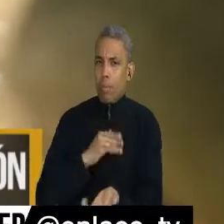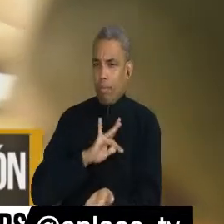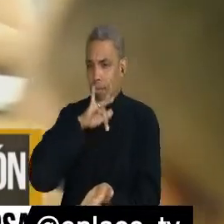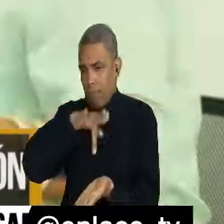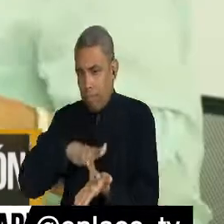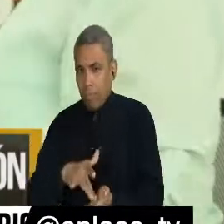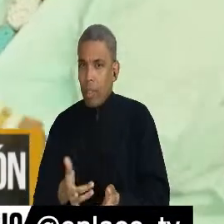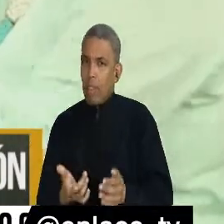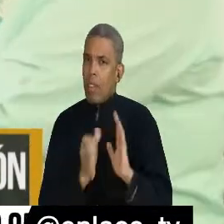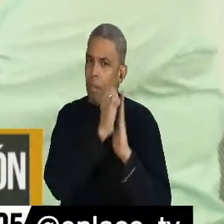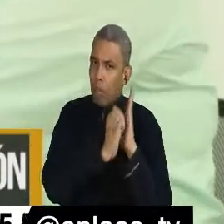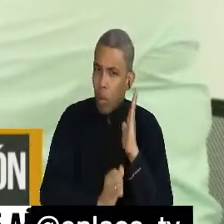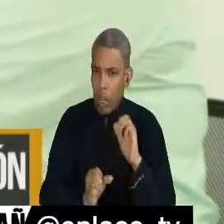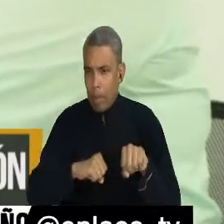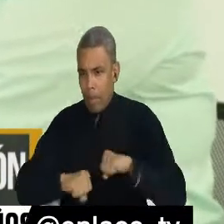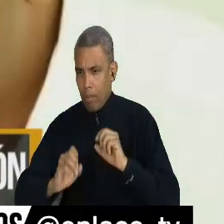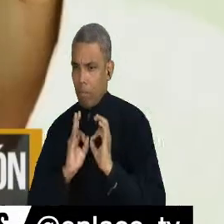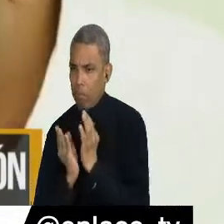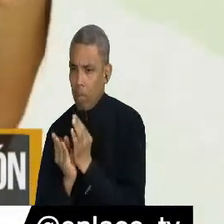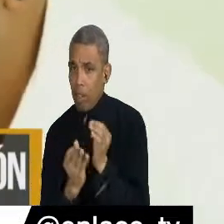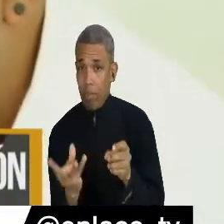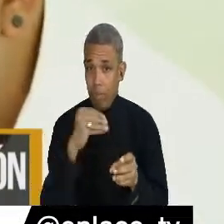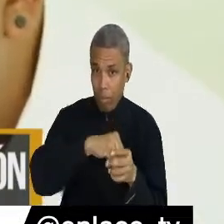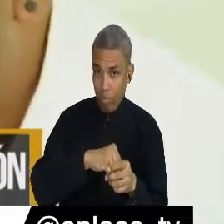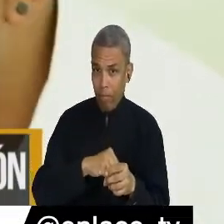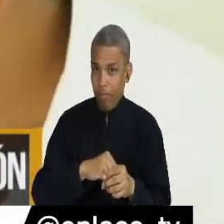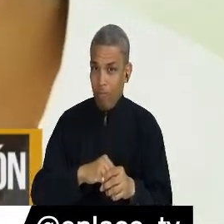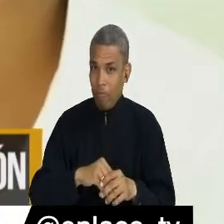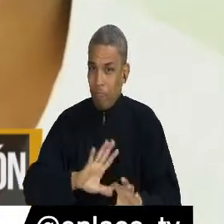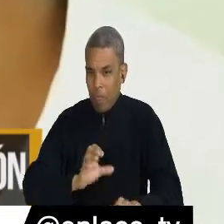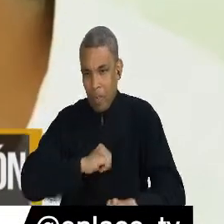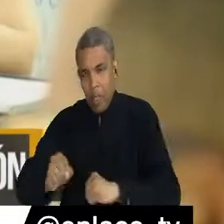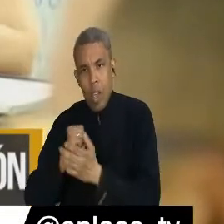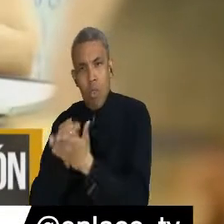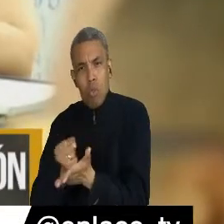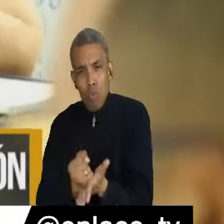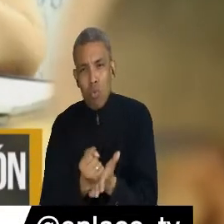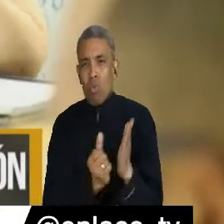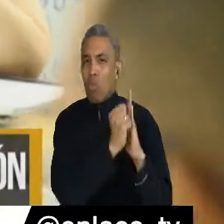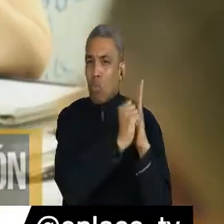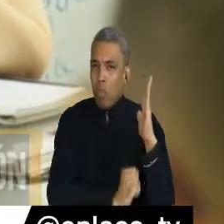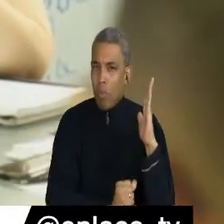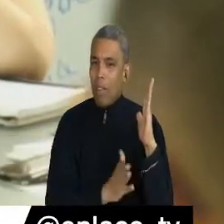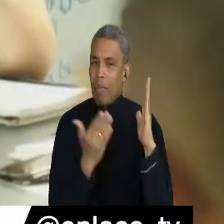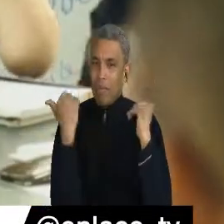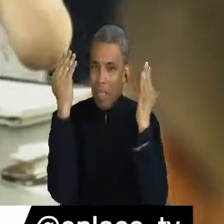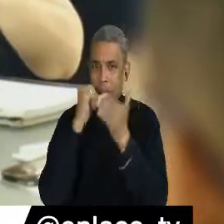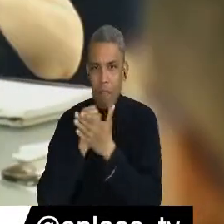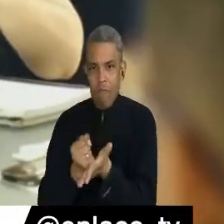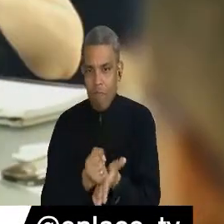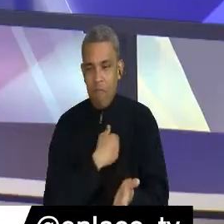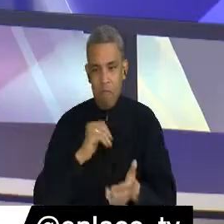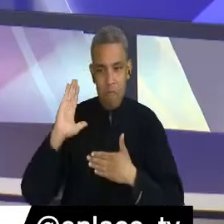con el programa Más Familias en Acción y así poder garantizarle a la comunidad el cumplimiento de sus beneficios.